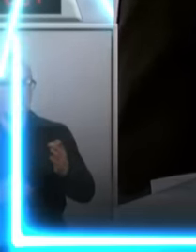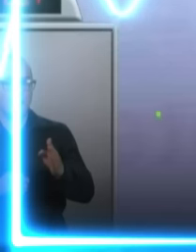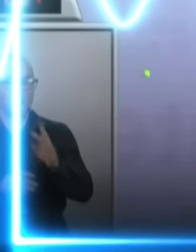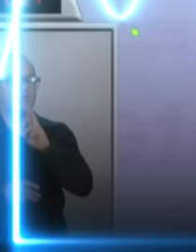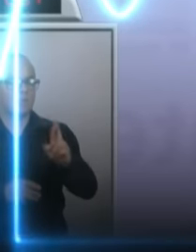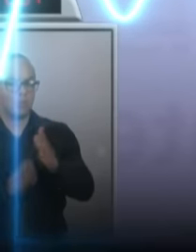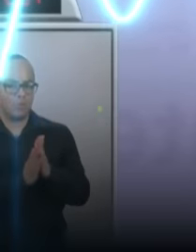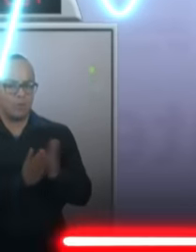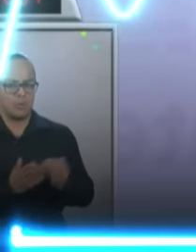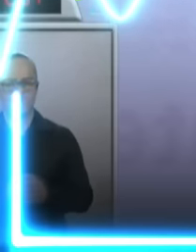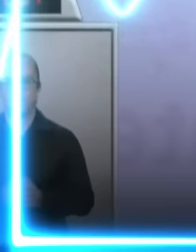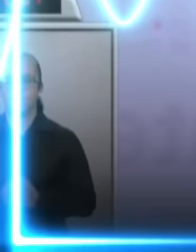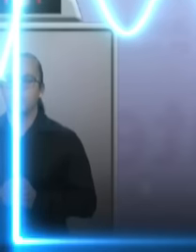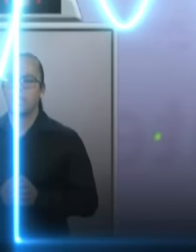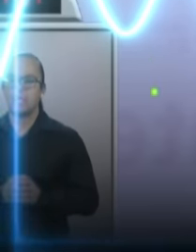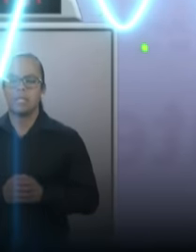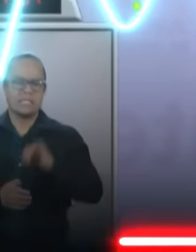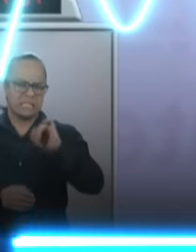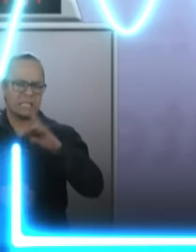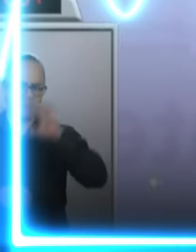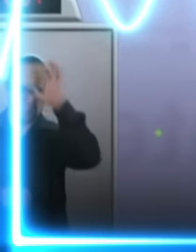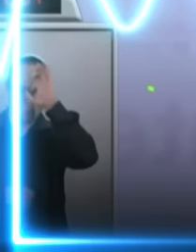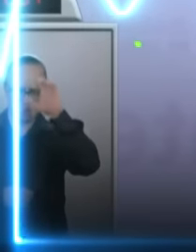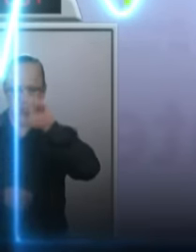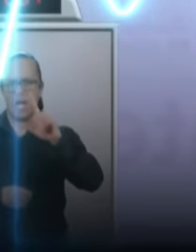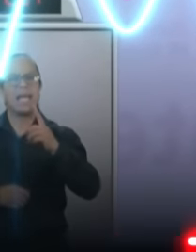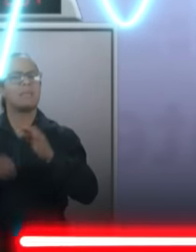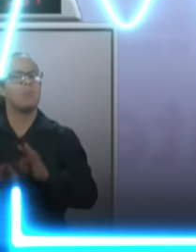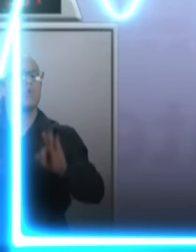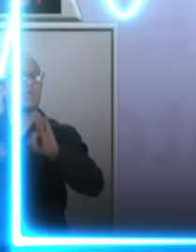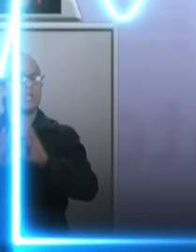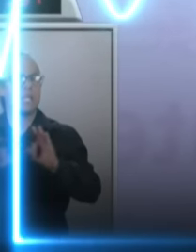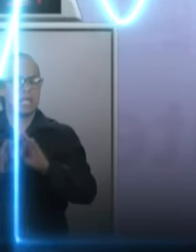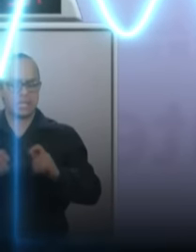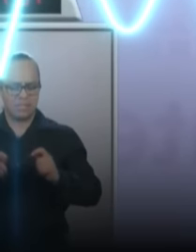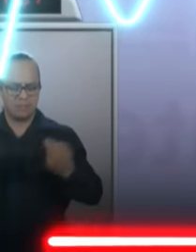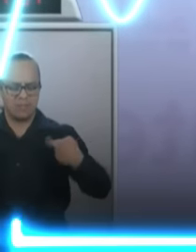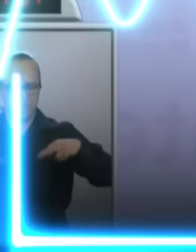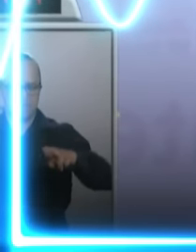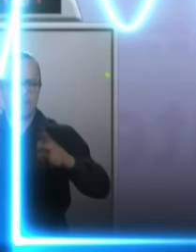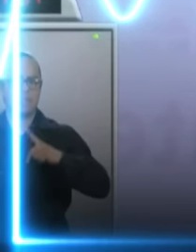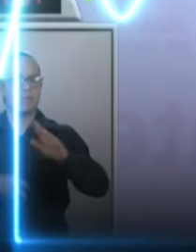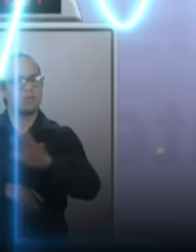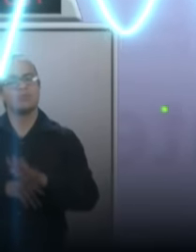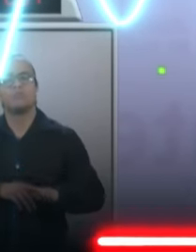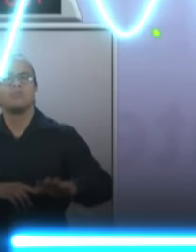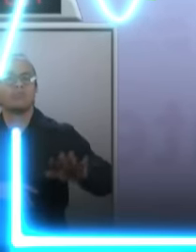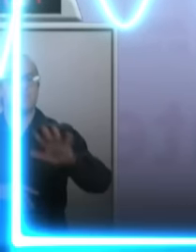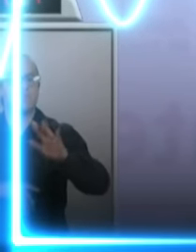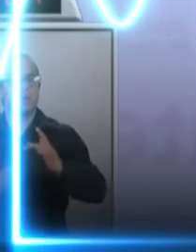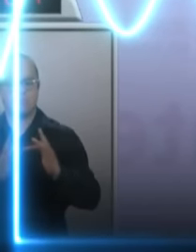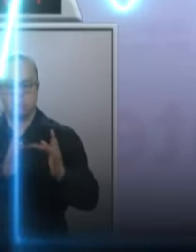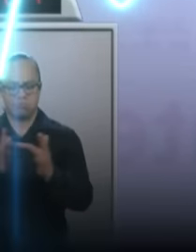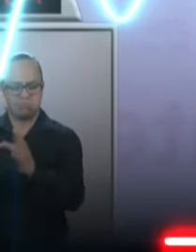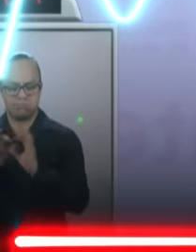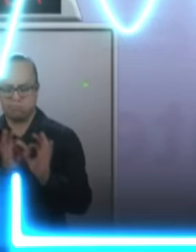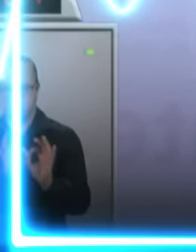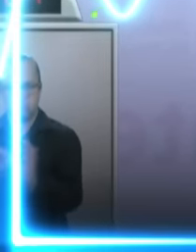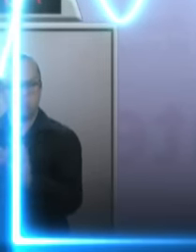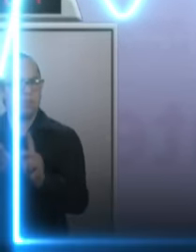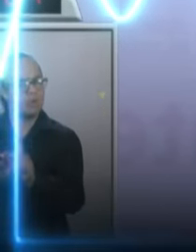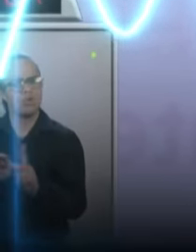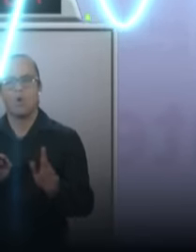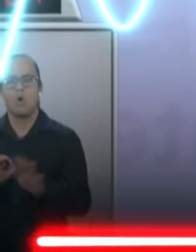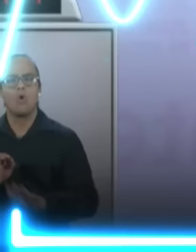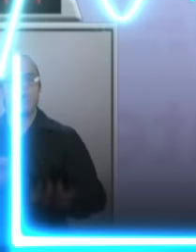la cultura sí es la raíz de nuestra identidad. Es algo que de verdad no solamente toca corazones, sino también espíritus. Para ello,